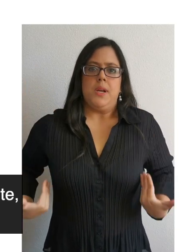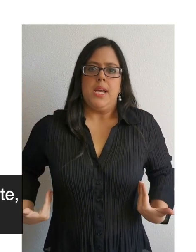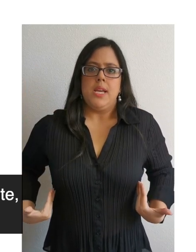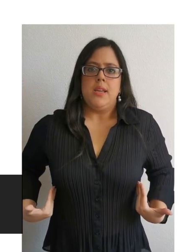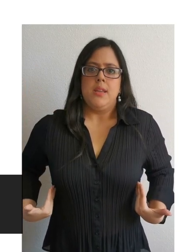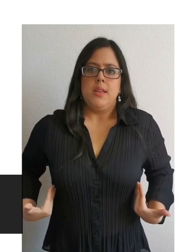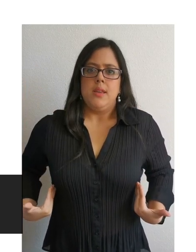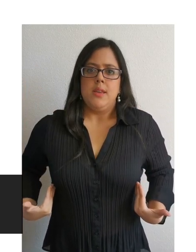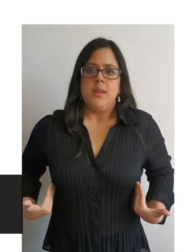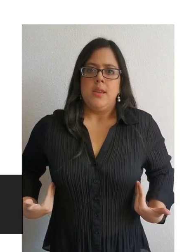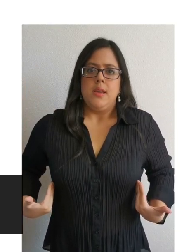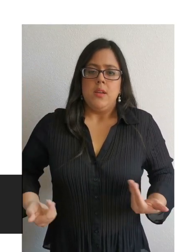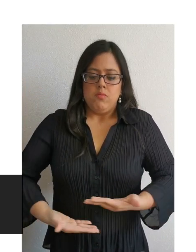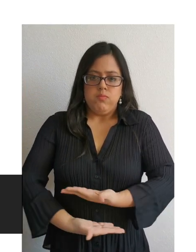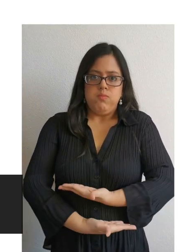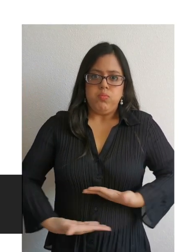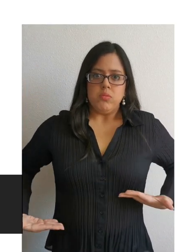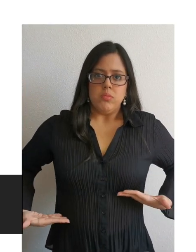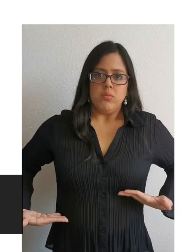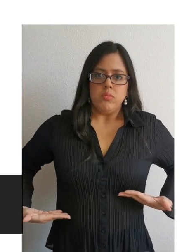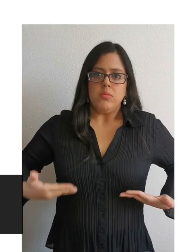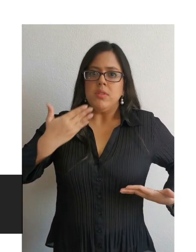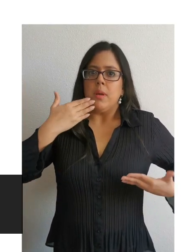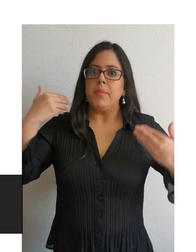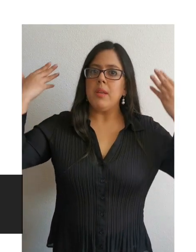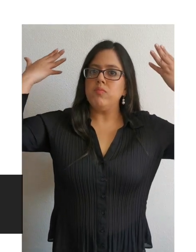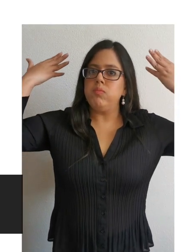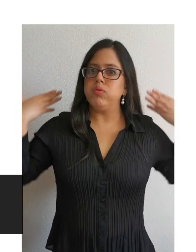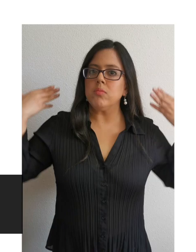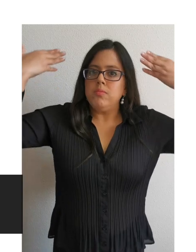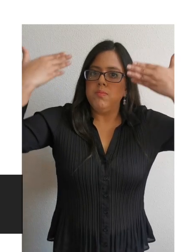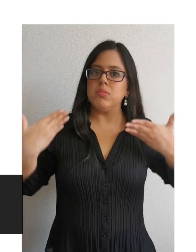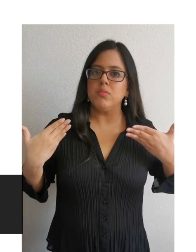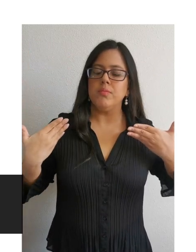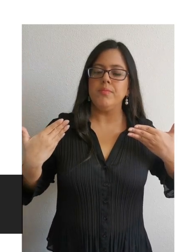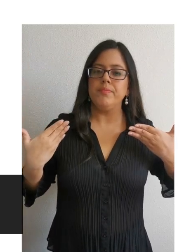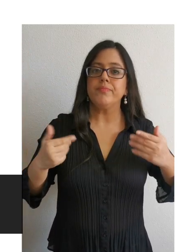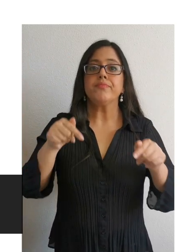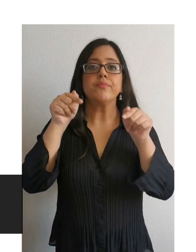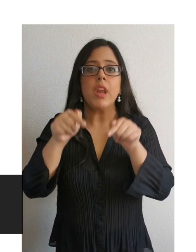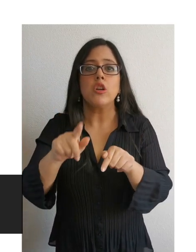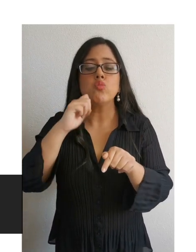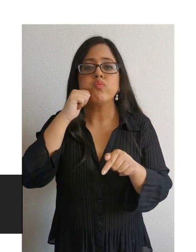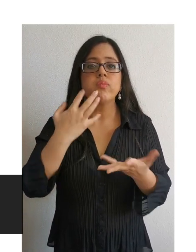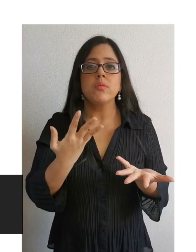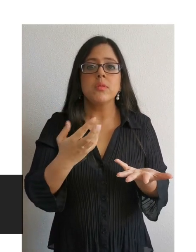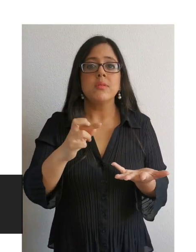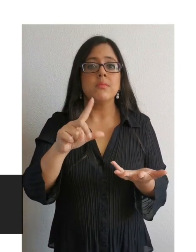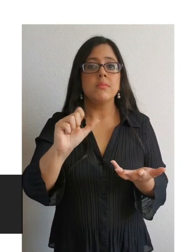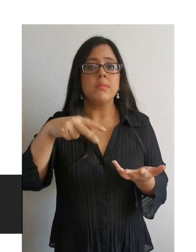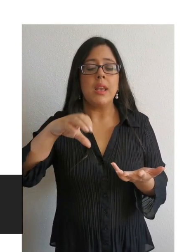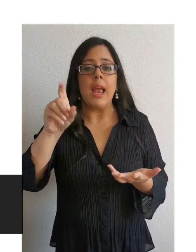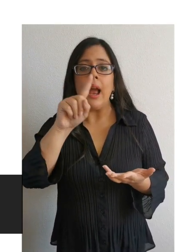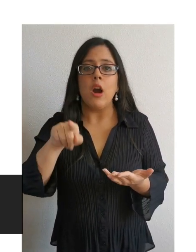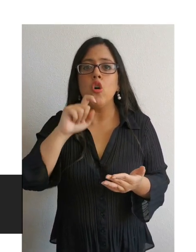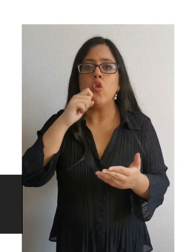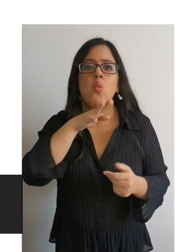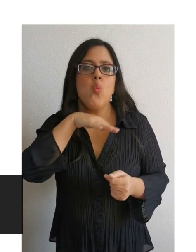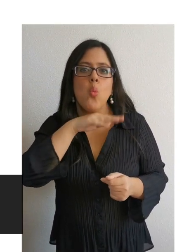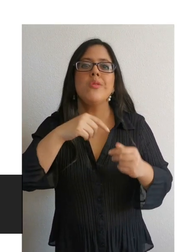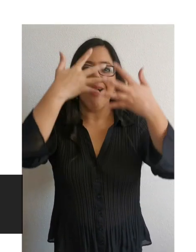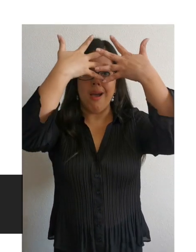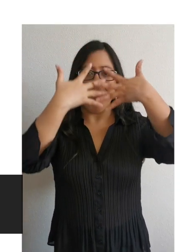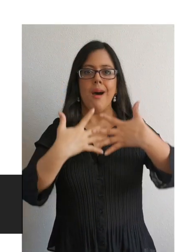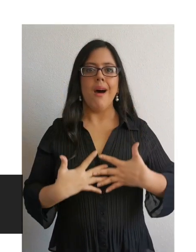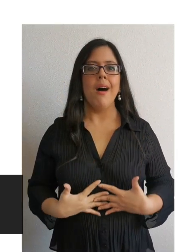o sagital parafrontal y parahorizontal respectivamente. Los planos o cortes son utilizados para el